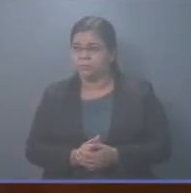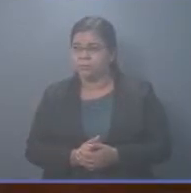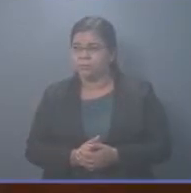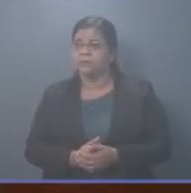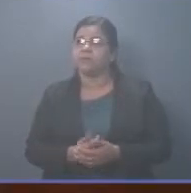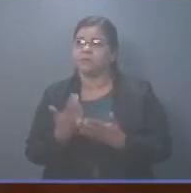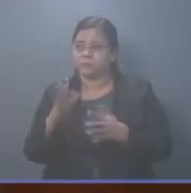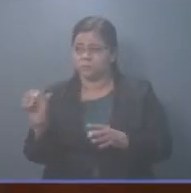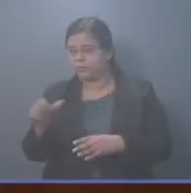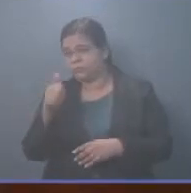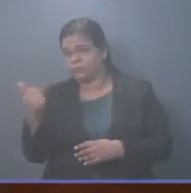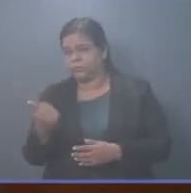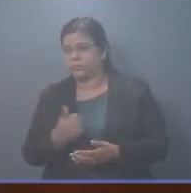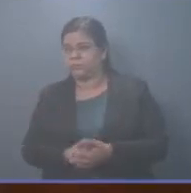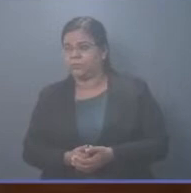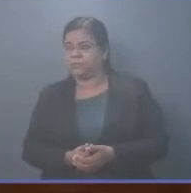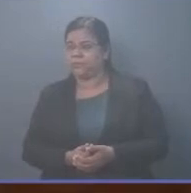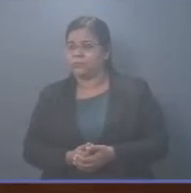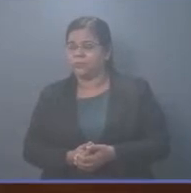Vamos al siguiente.